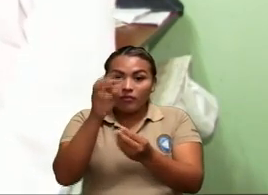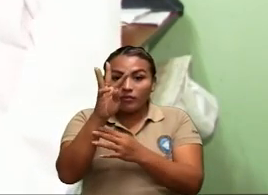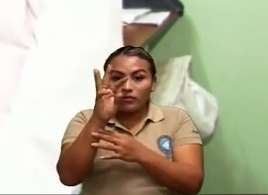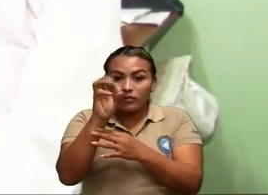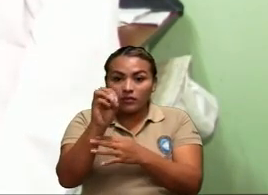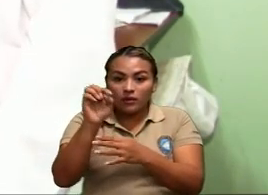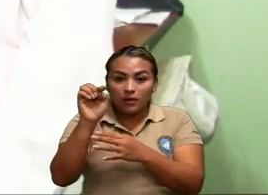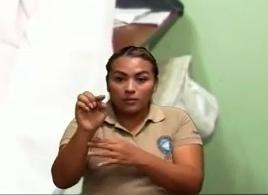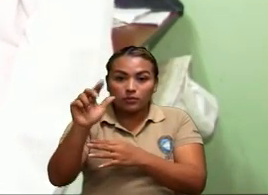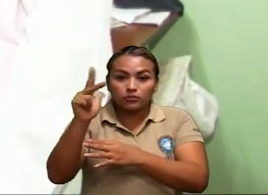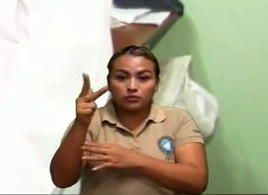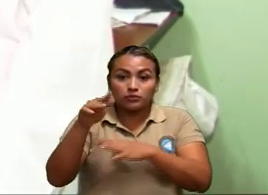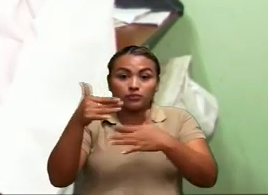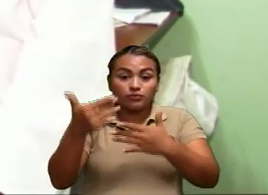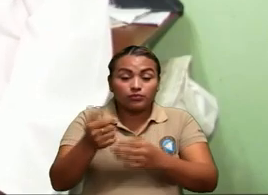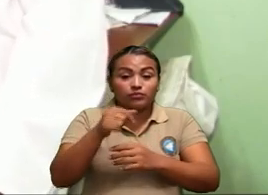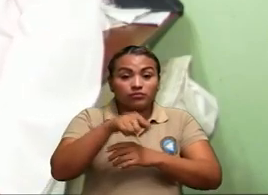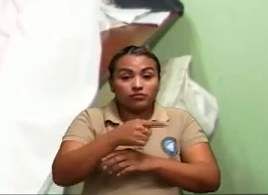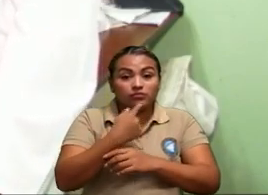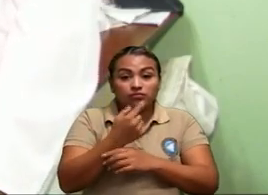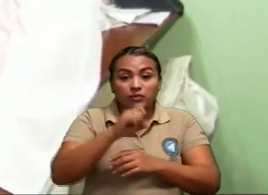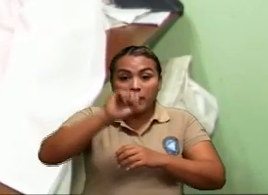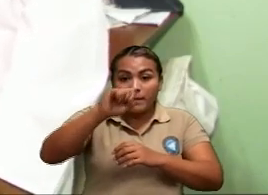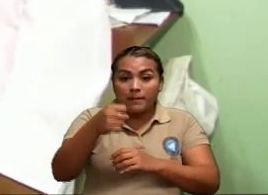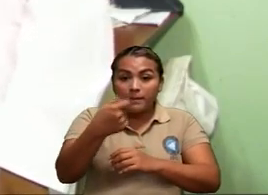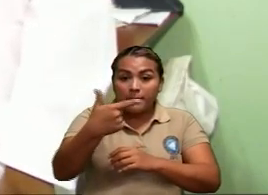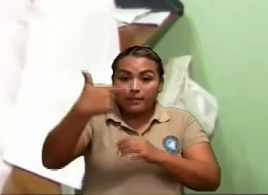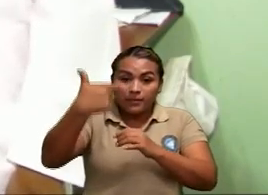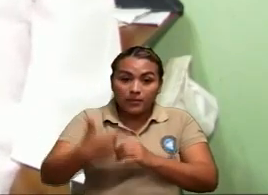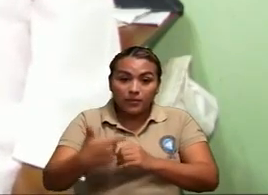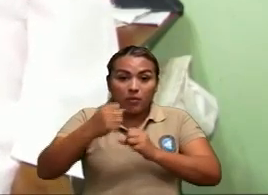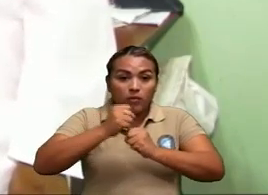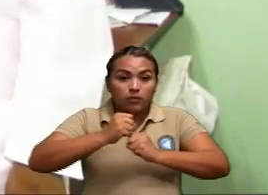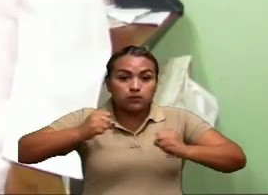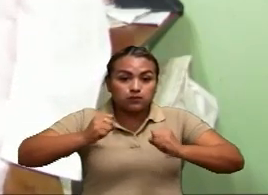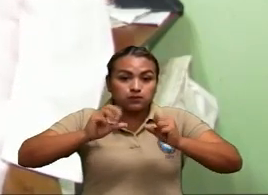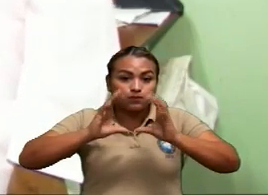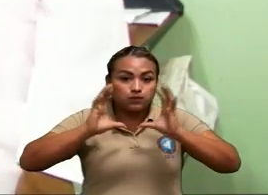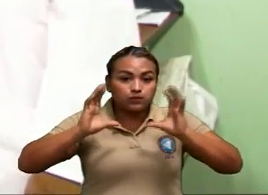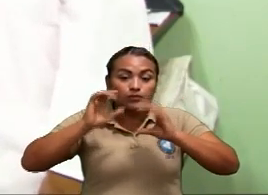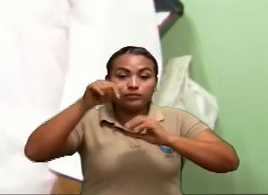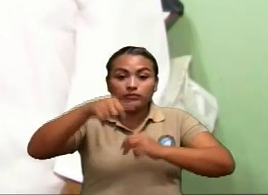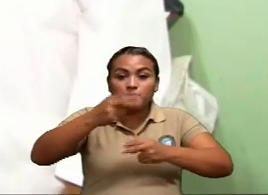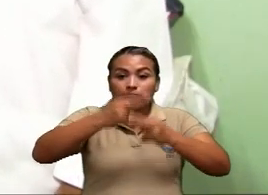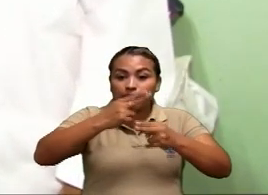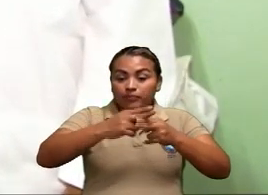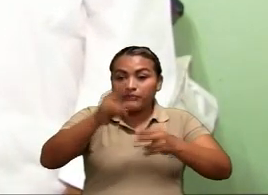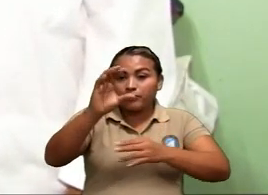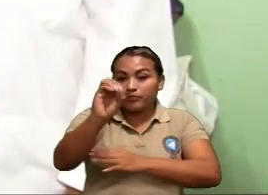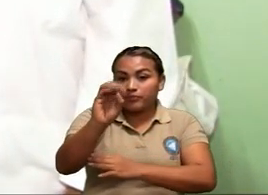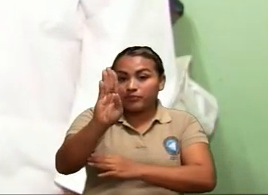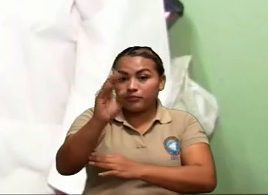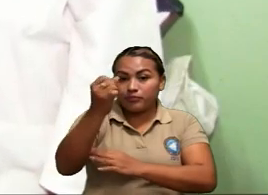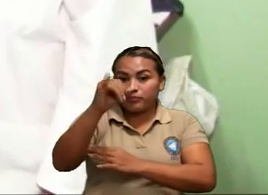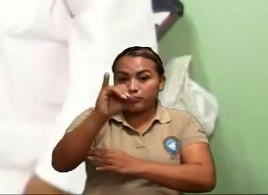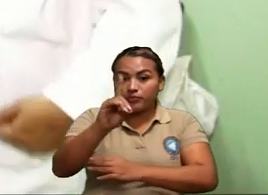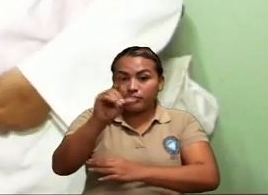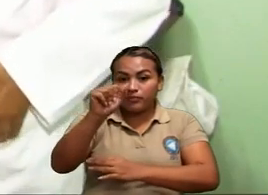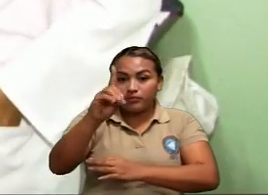en obesidad de primer grado. Ese es el índice de masa corporal. Por ejemplo. Entonces, ese es obesidad. Sobrepeso tiene que estar menor